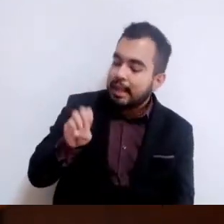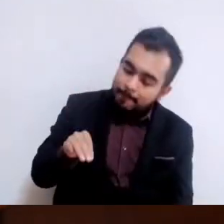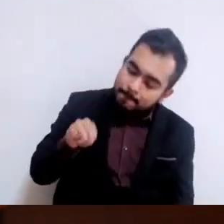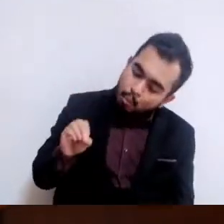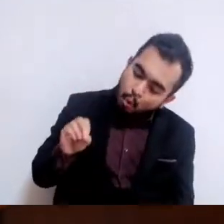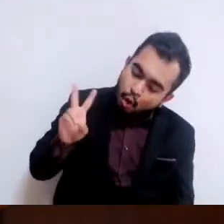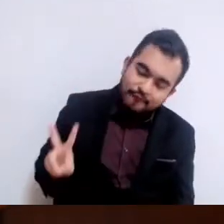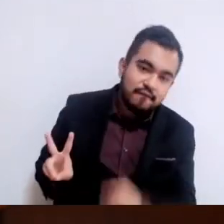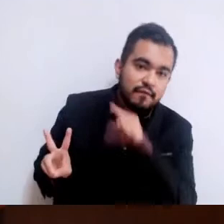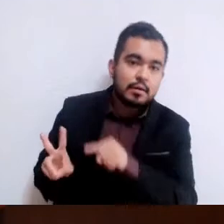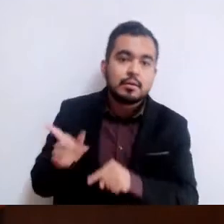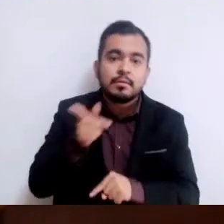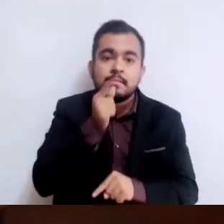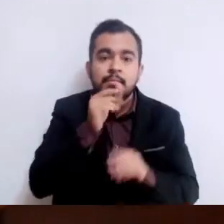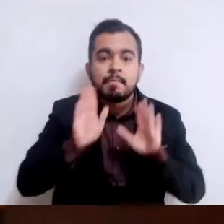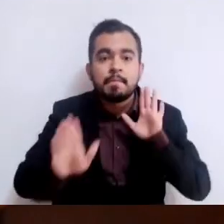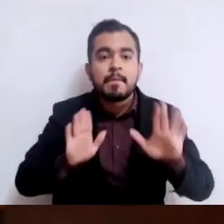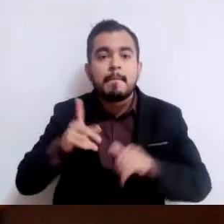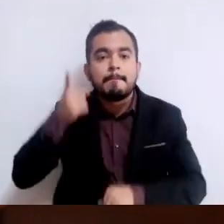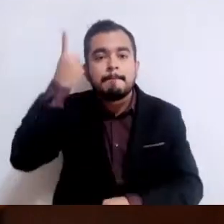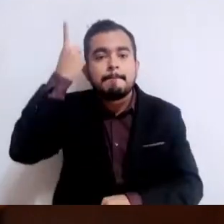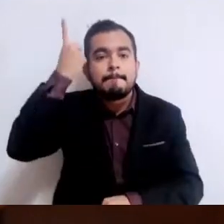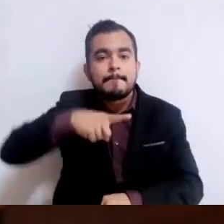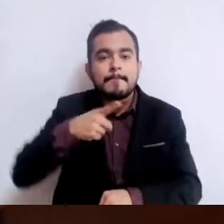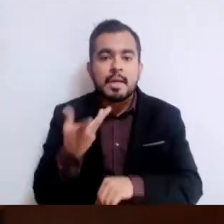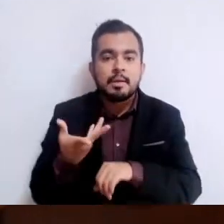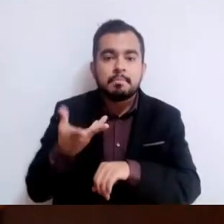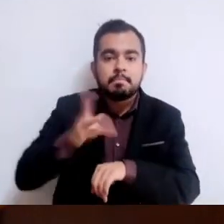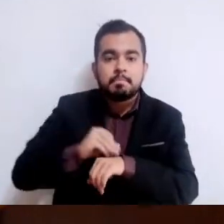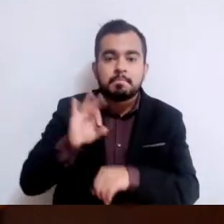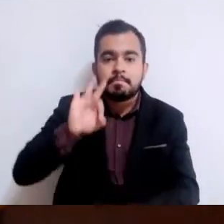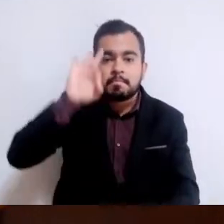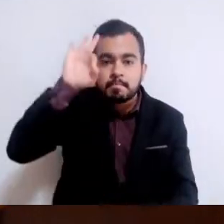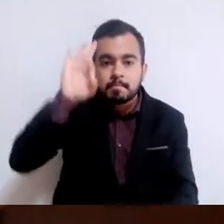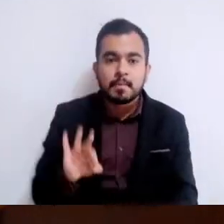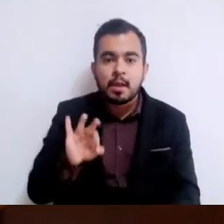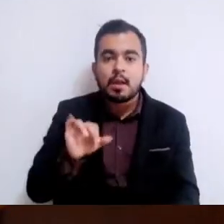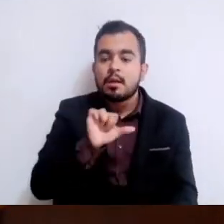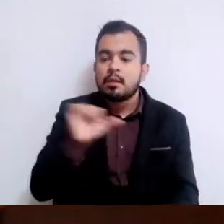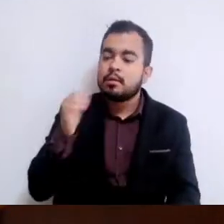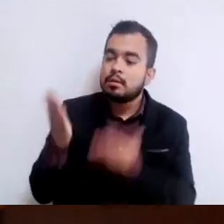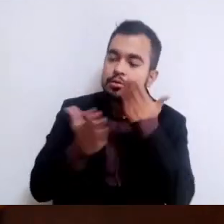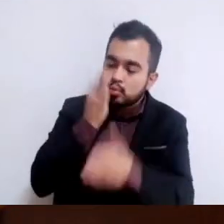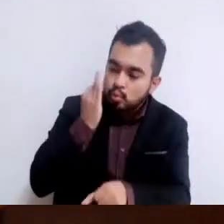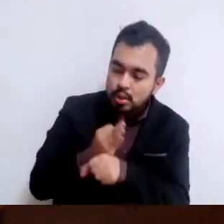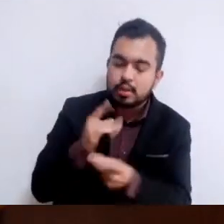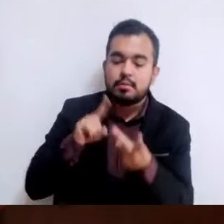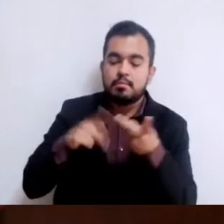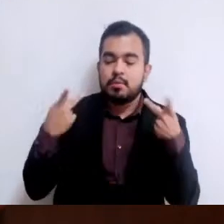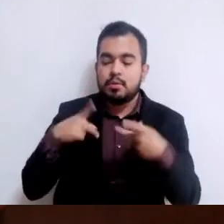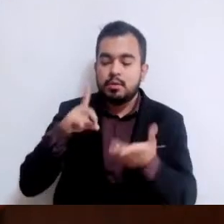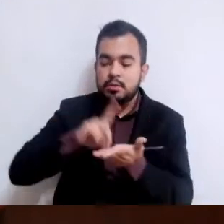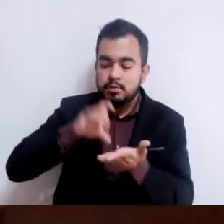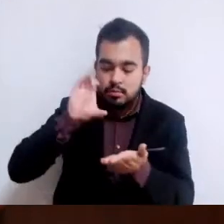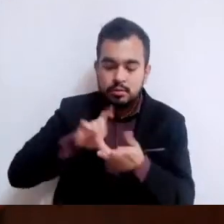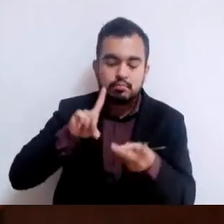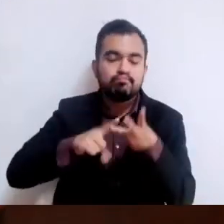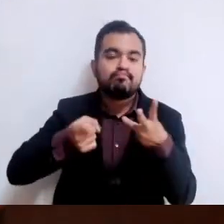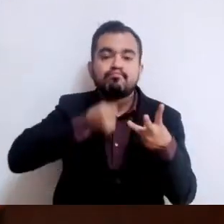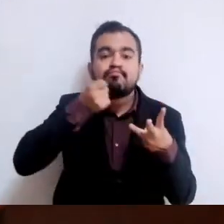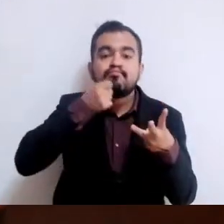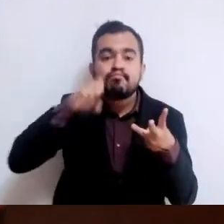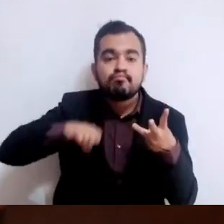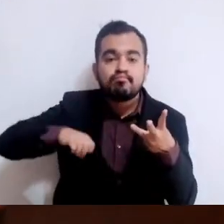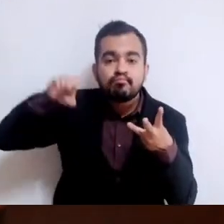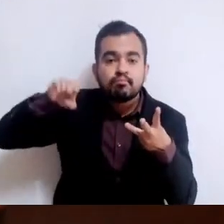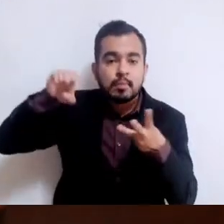autorizar tarifas preferenciales que beneficien a estudiantes, personas con discapacidad y adultos mayores. Una vez más,